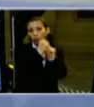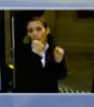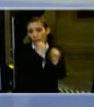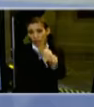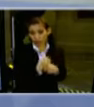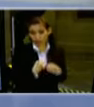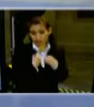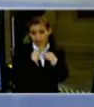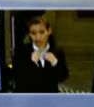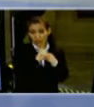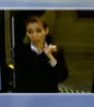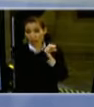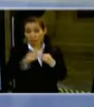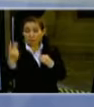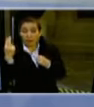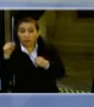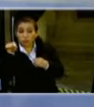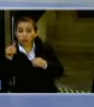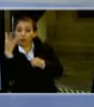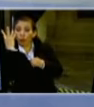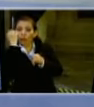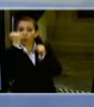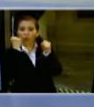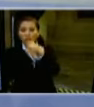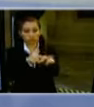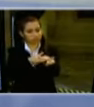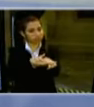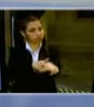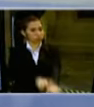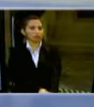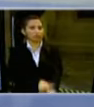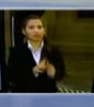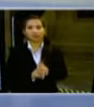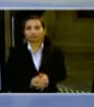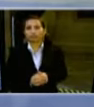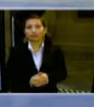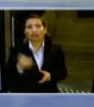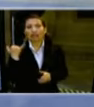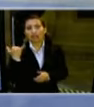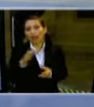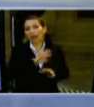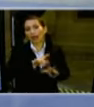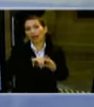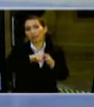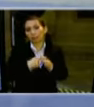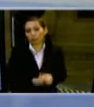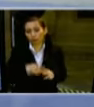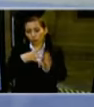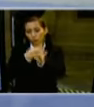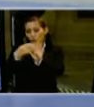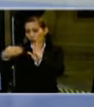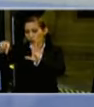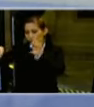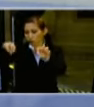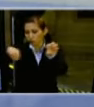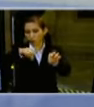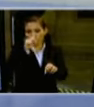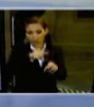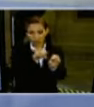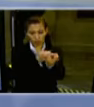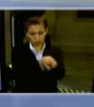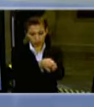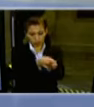vida a 25.4 años y han comenzado a reproducirse por sí